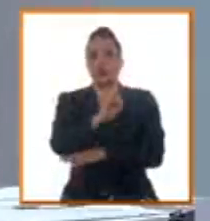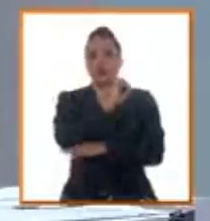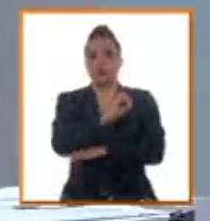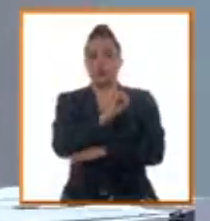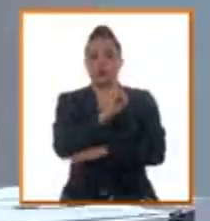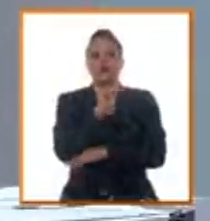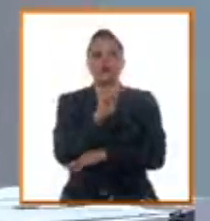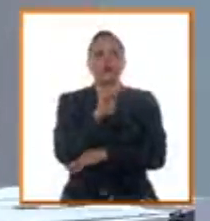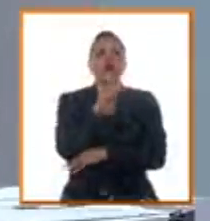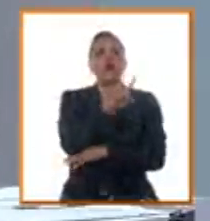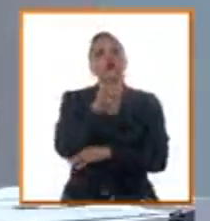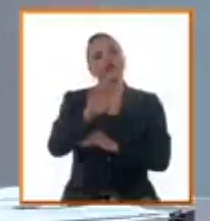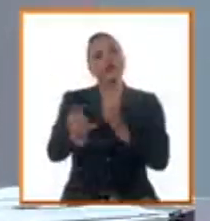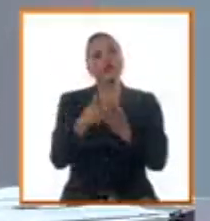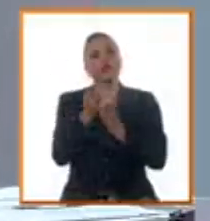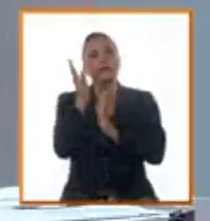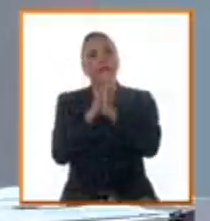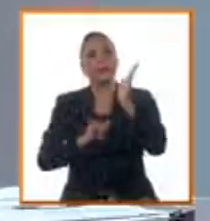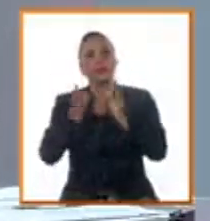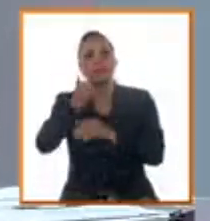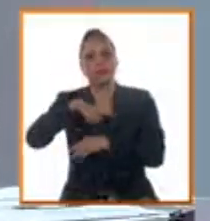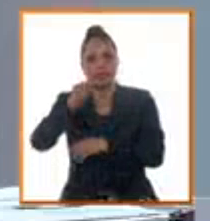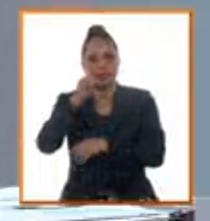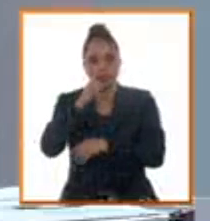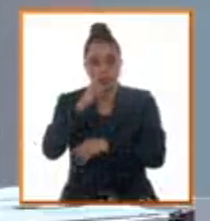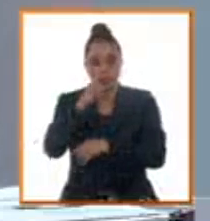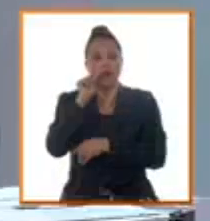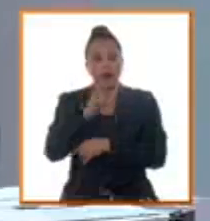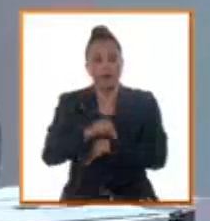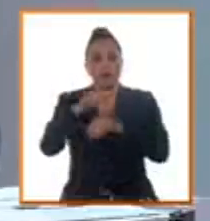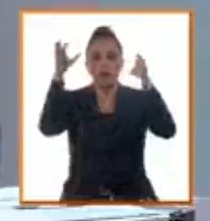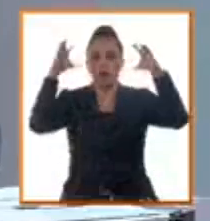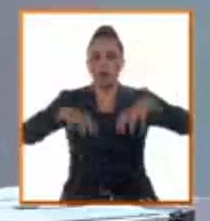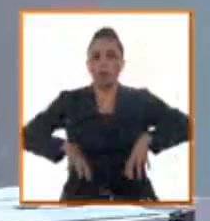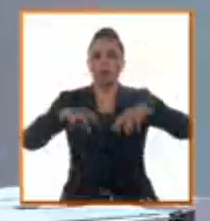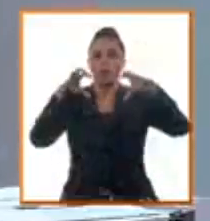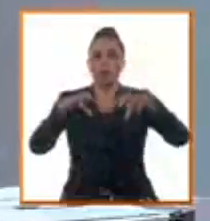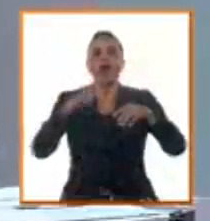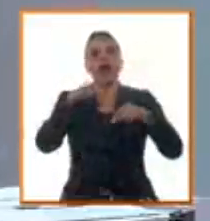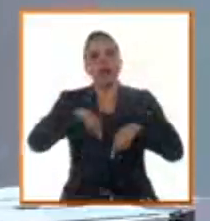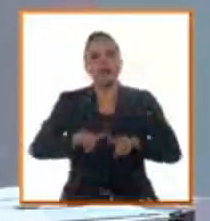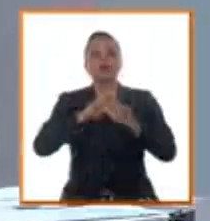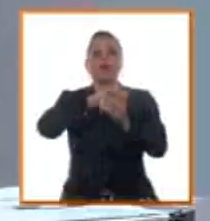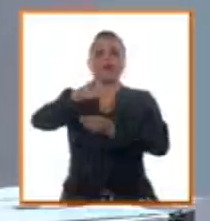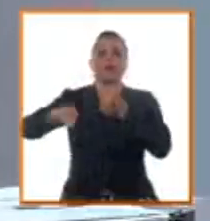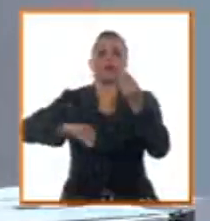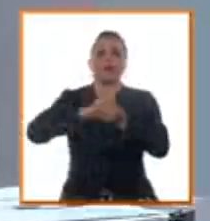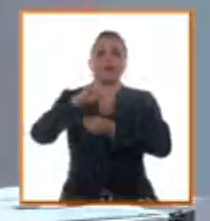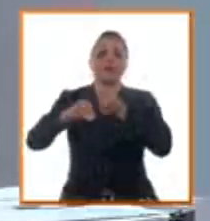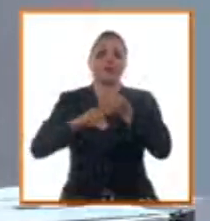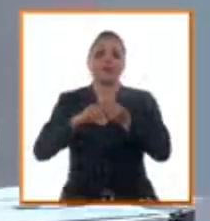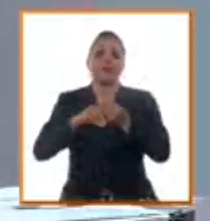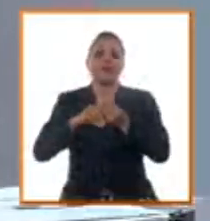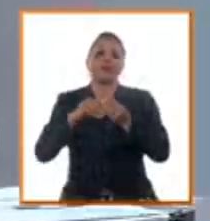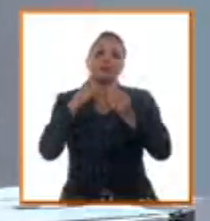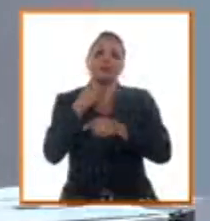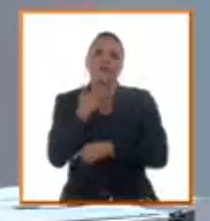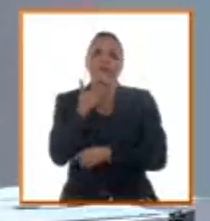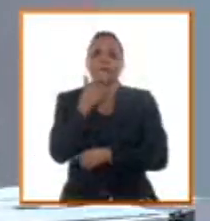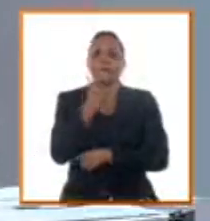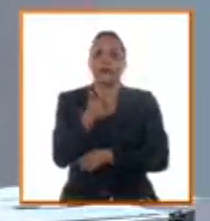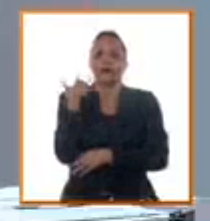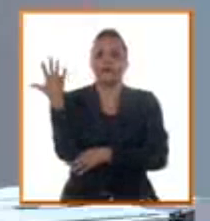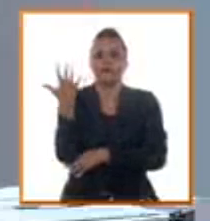primeros 11 días del mes de junio, pues han hecho que haya una transformación importante de las